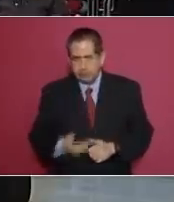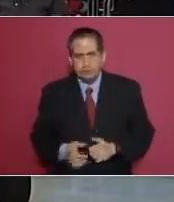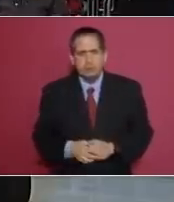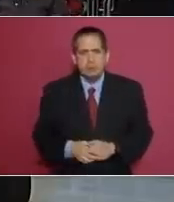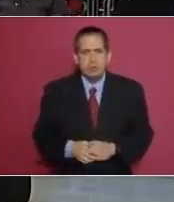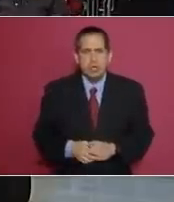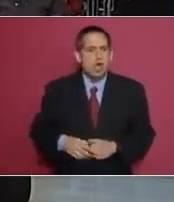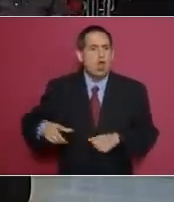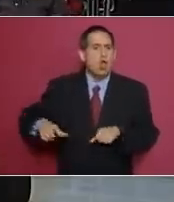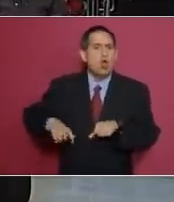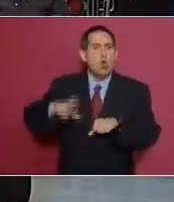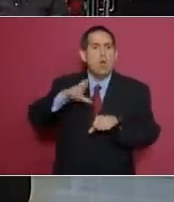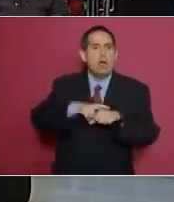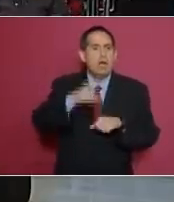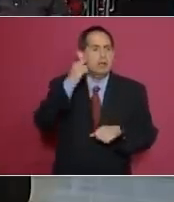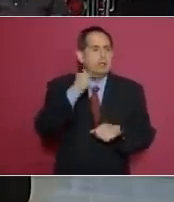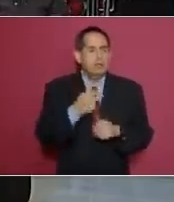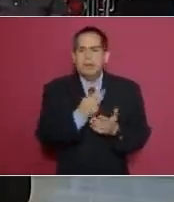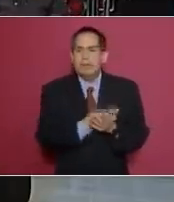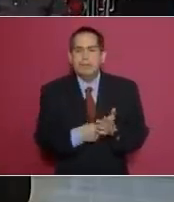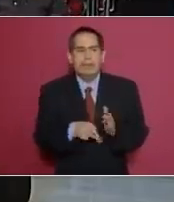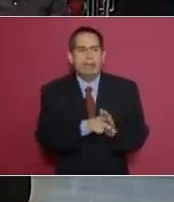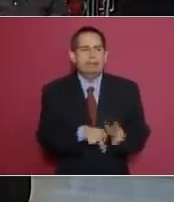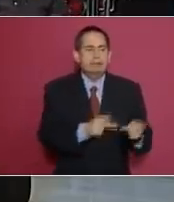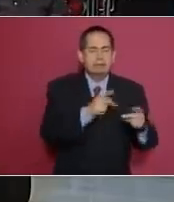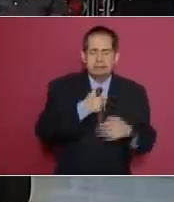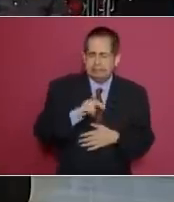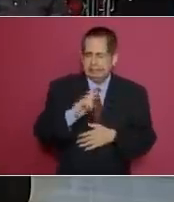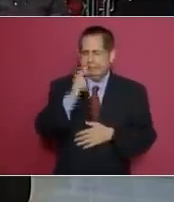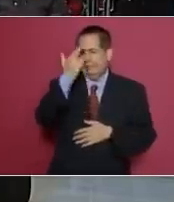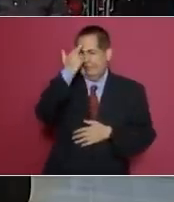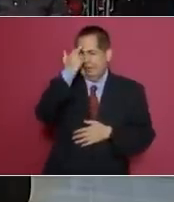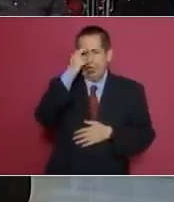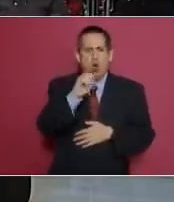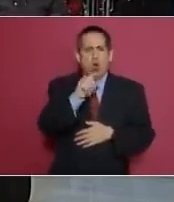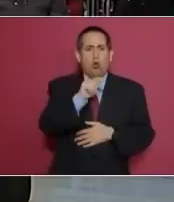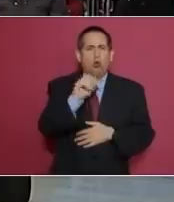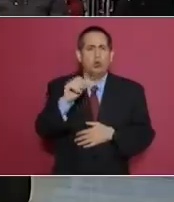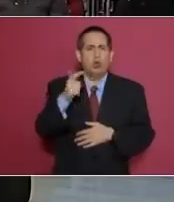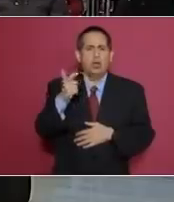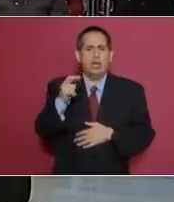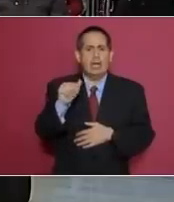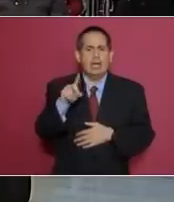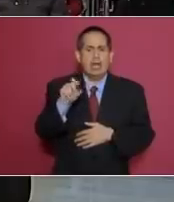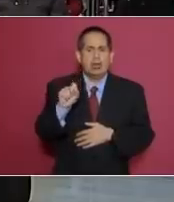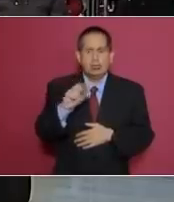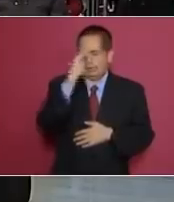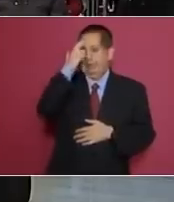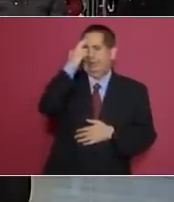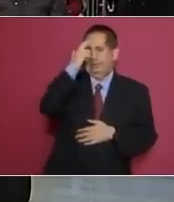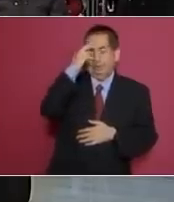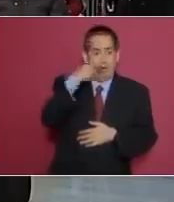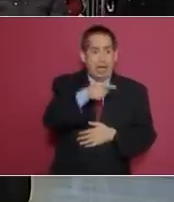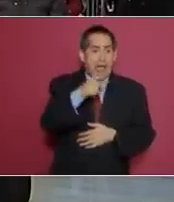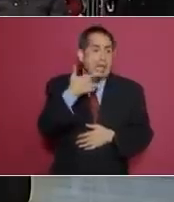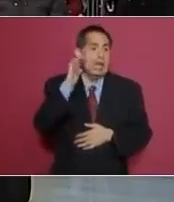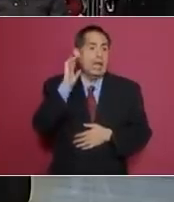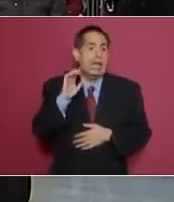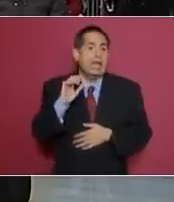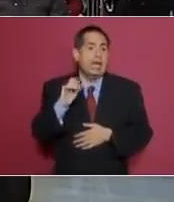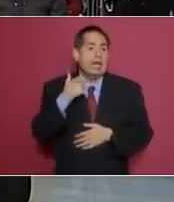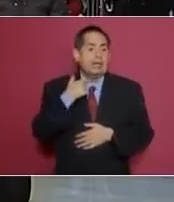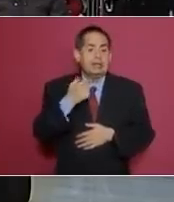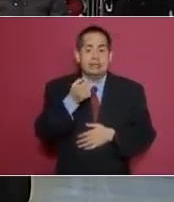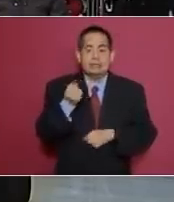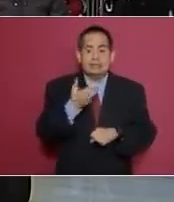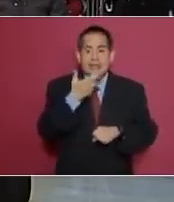gobernadores que venden plazas de toros, me recordé, no sé por qué, a Otto Granados Roldán, que fue el último secretario de